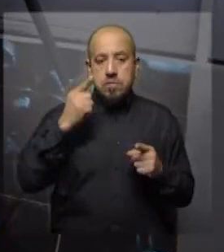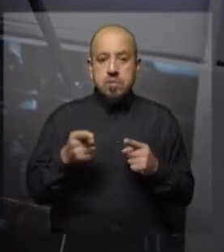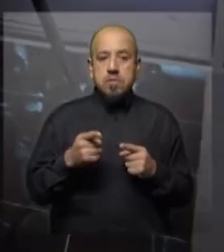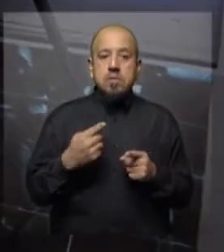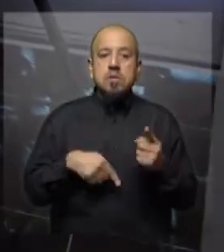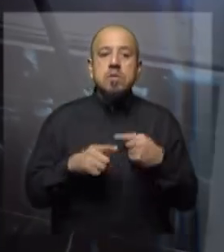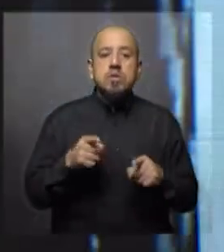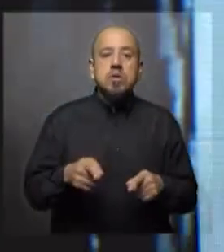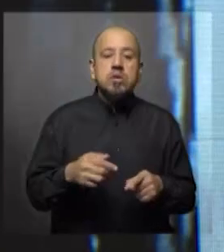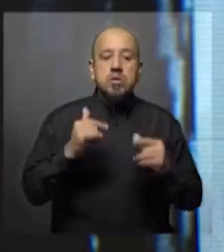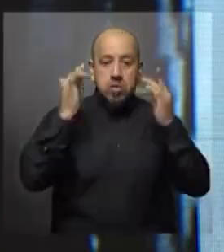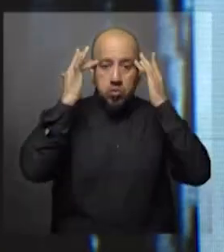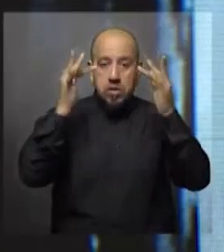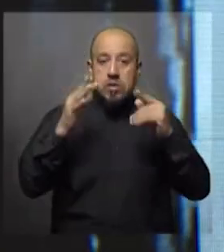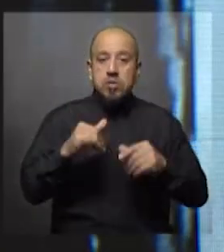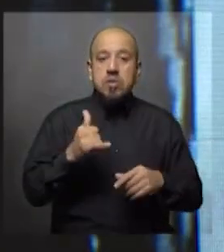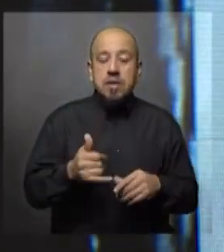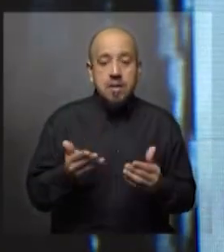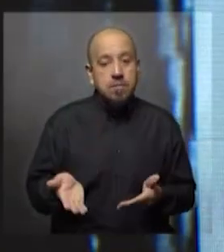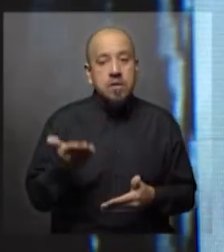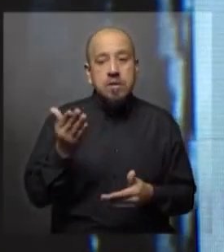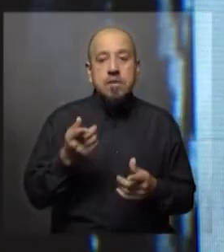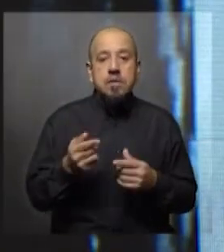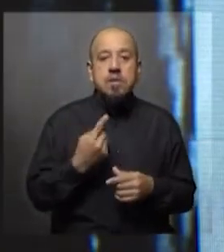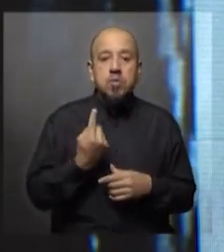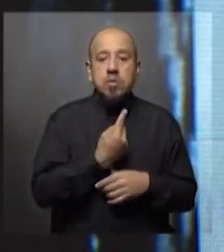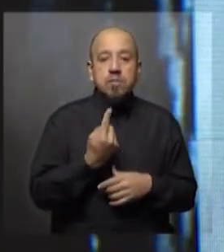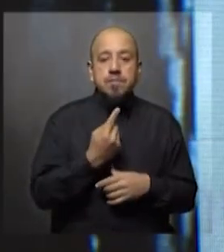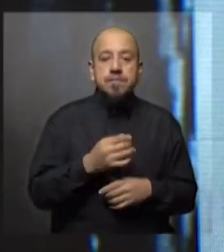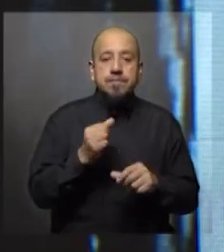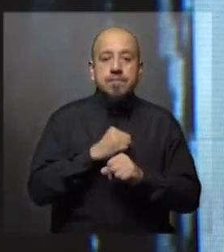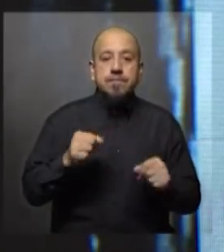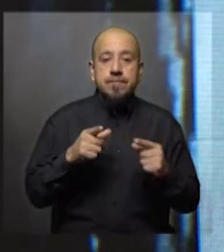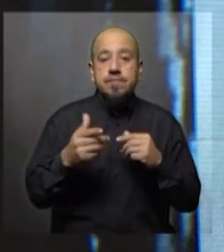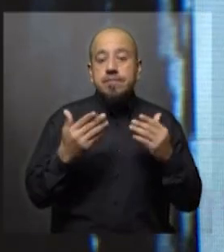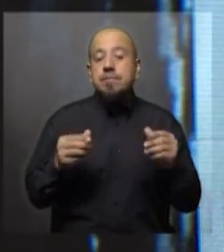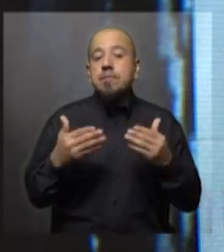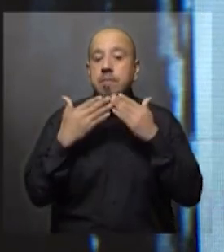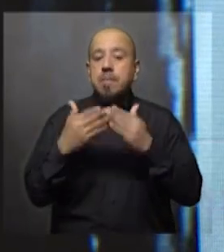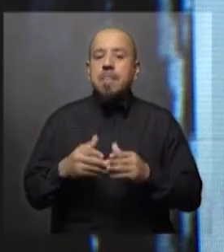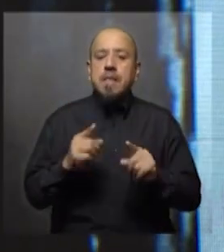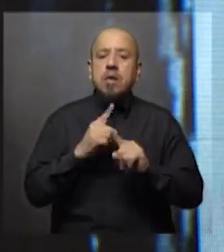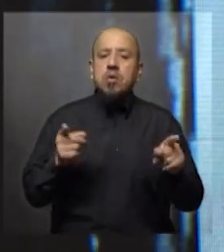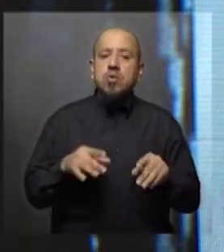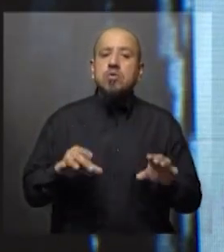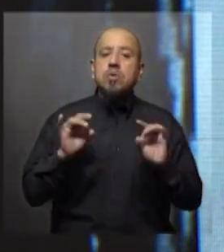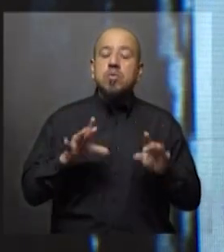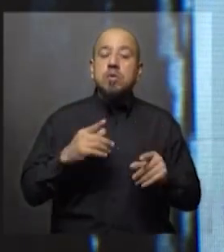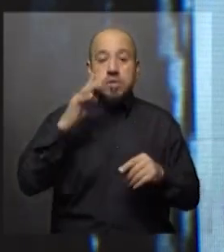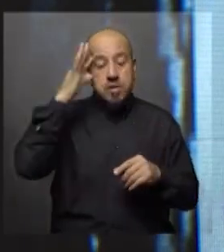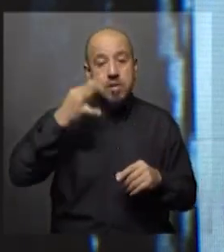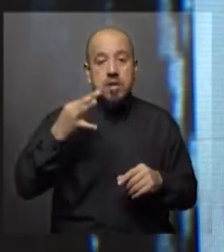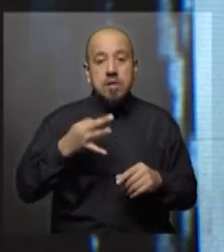eso es lo que la educación tiene que favorecer el sujeto autónomo que es capaz de hacerse esa pregunta no de naturalizar la realidad